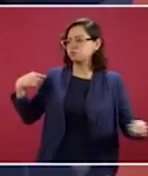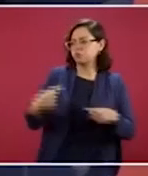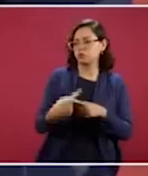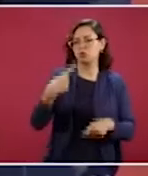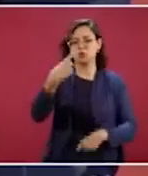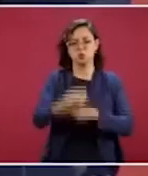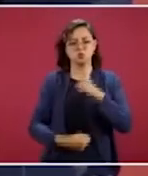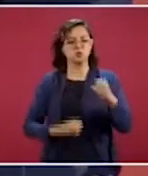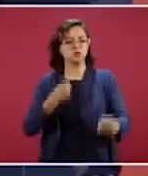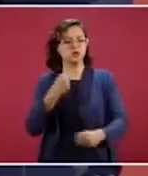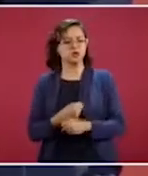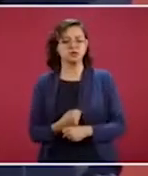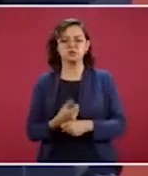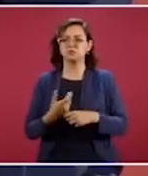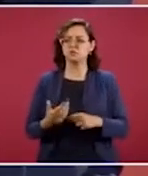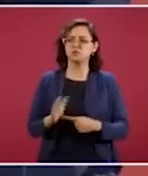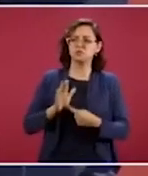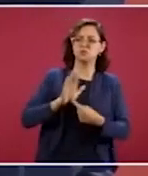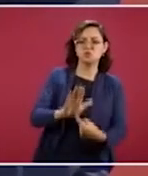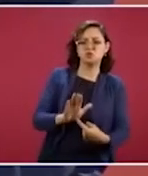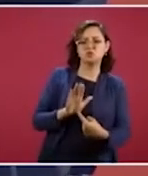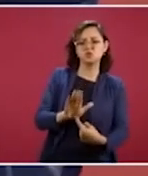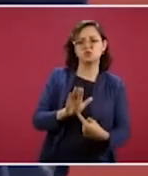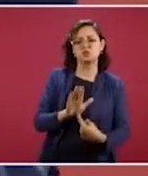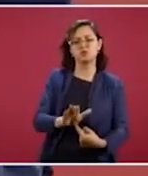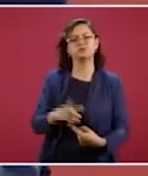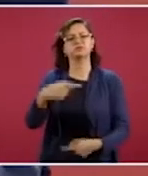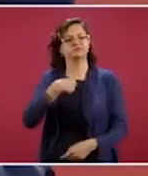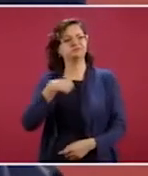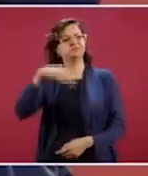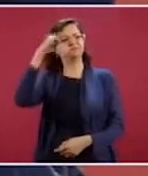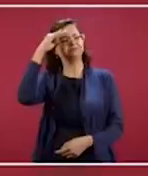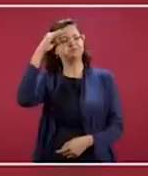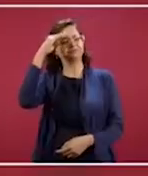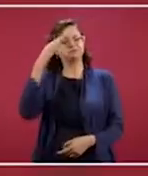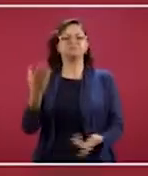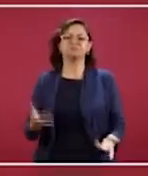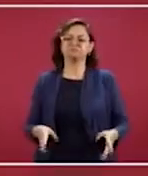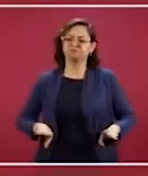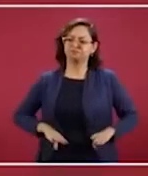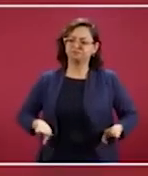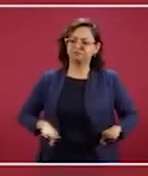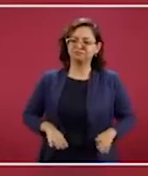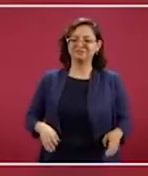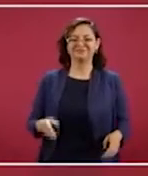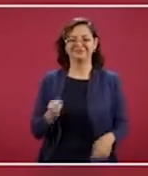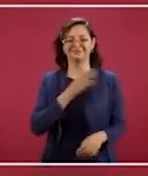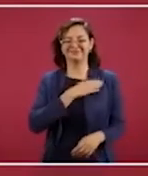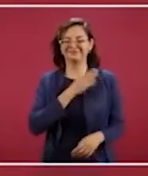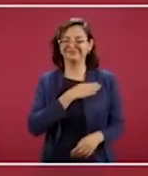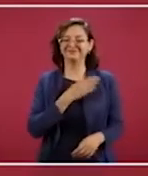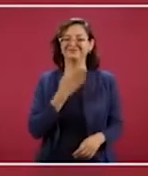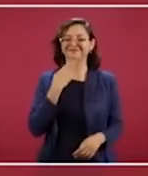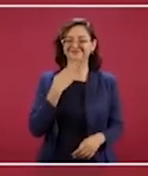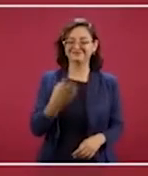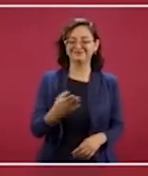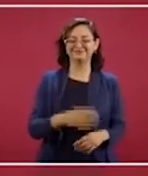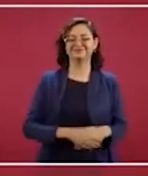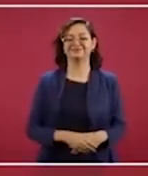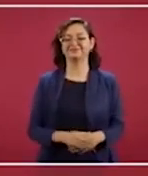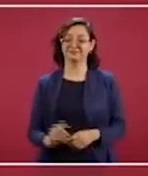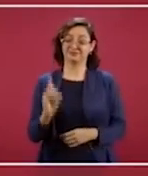yo pienso que bien estamos bien y de buenas y el